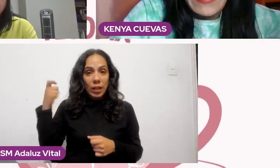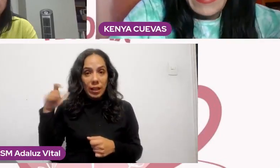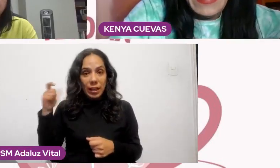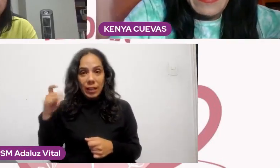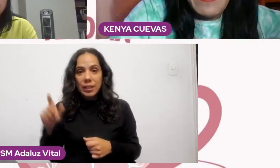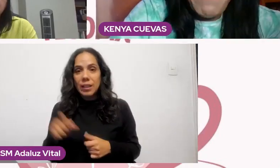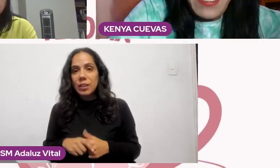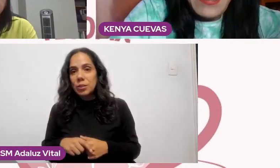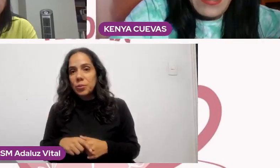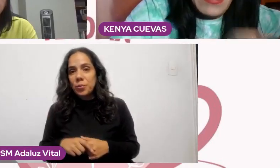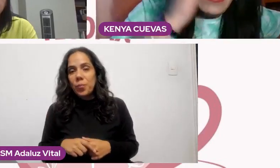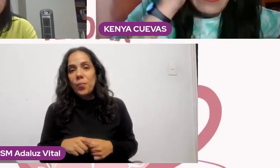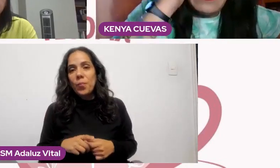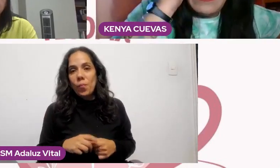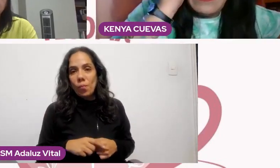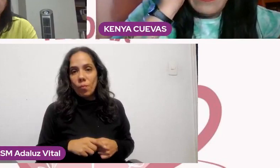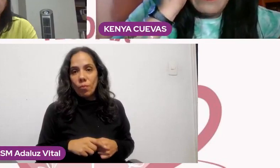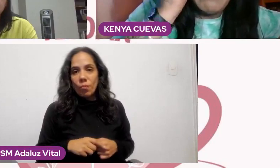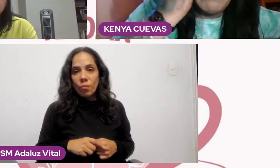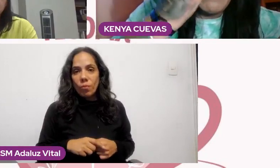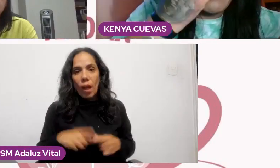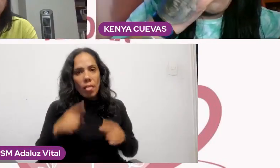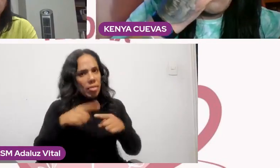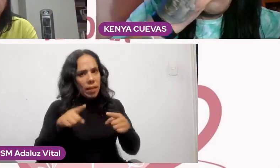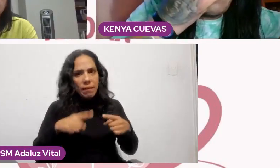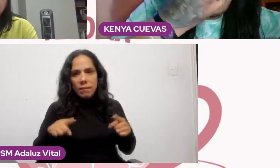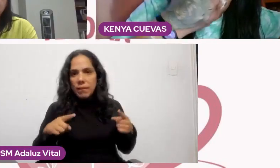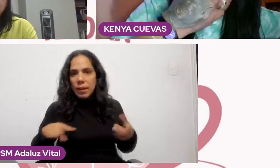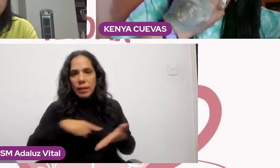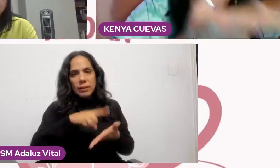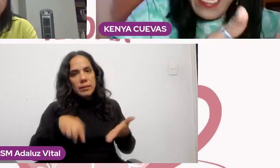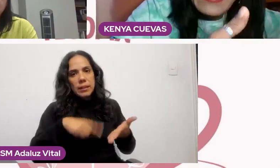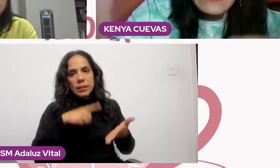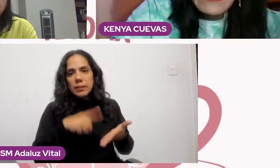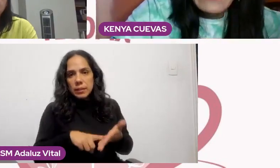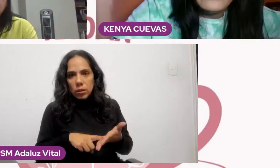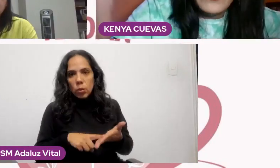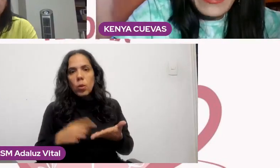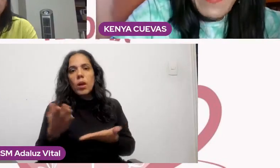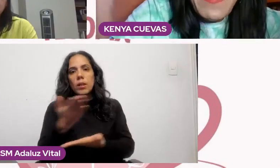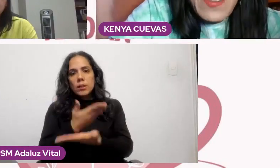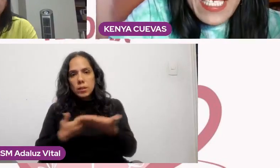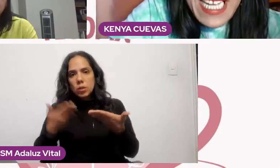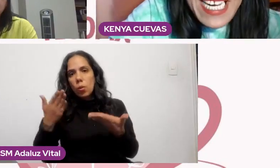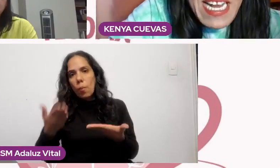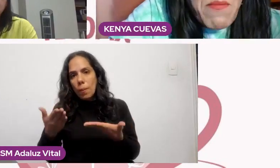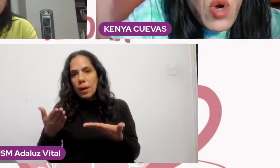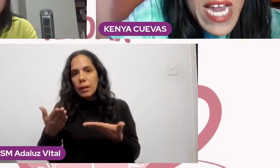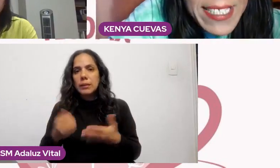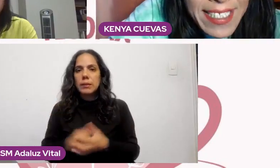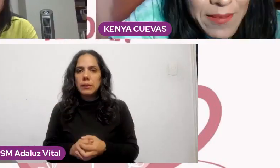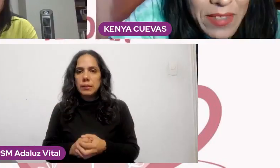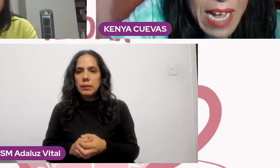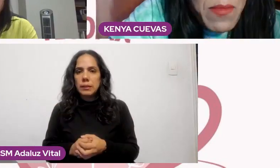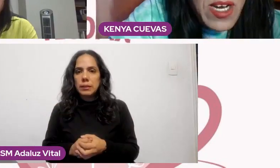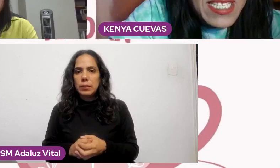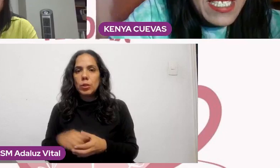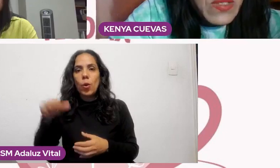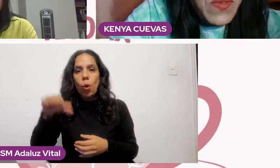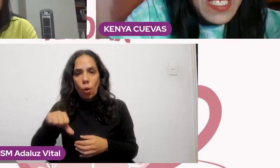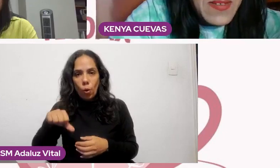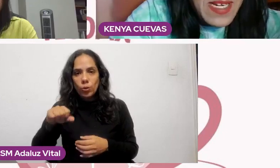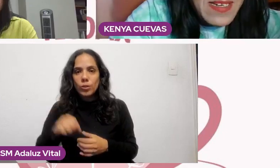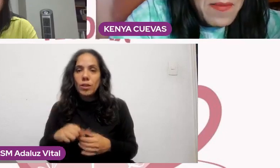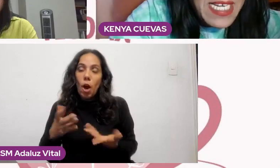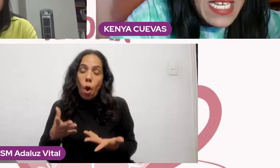Estuvimos también en La Paz, y ahorita vamos a estar en Ambulante. Ambulante